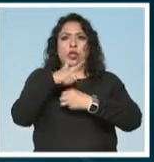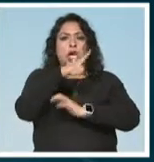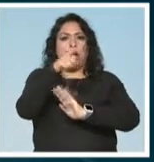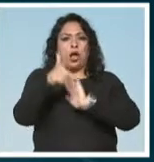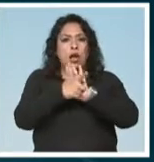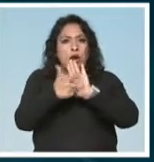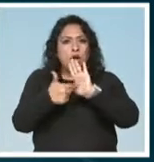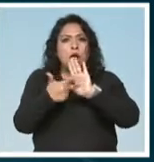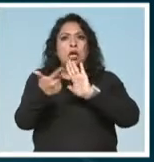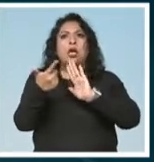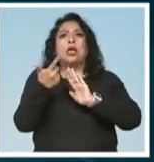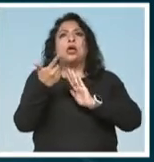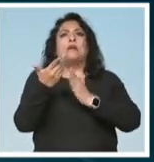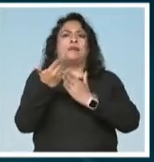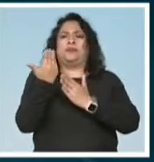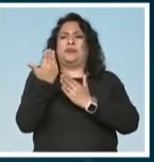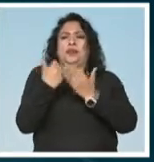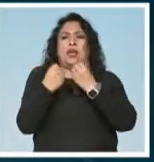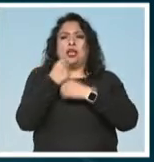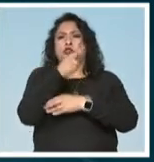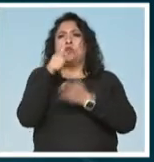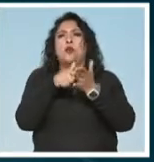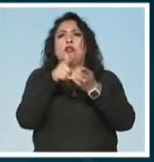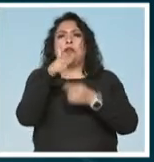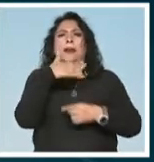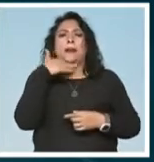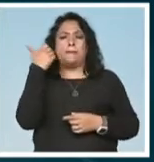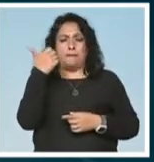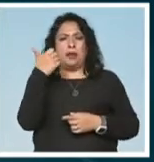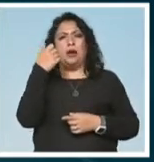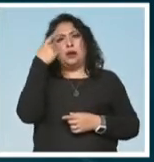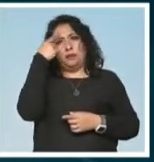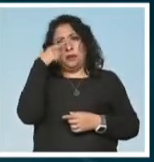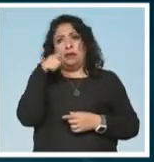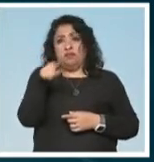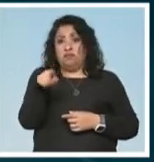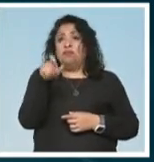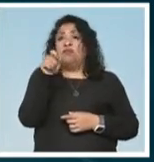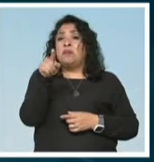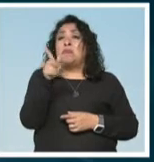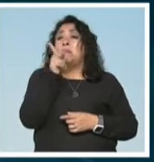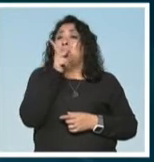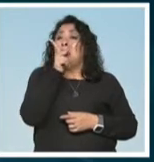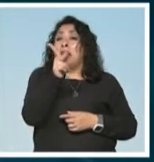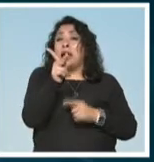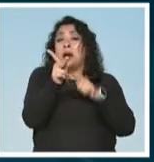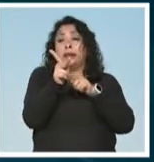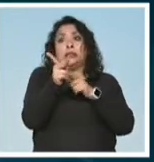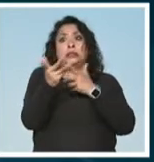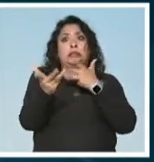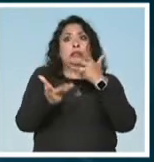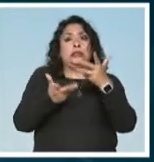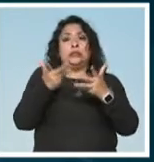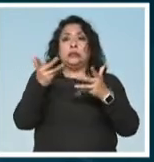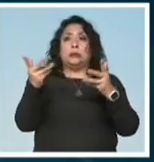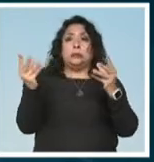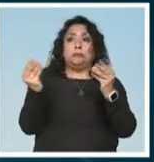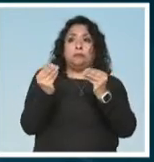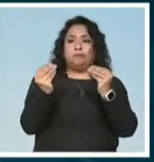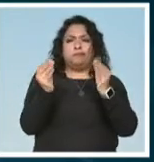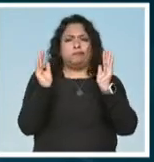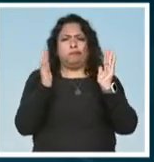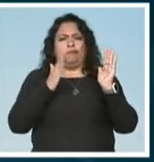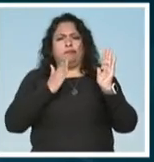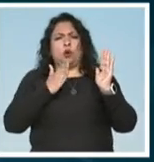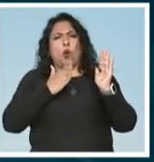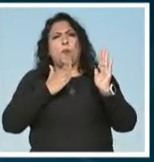legislativa desarrollada en años recientes en Alemania y para la cual incluso la terminología es objeto de debate. Sin hacer juicio